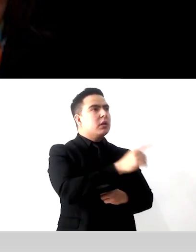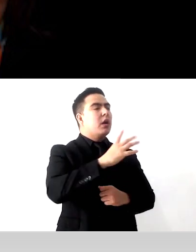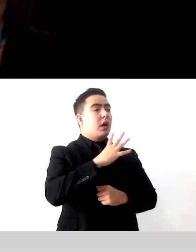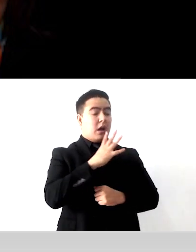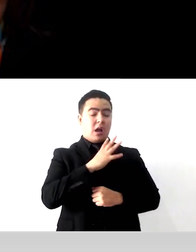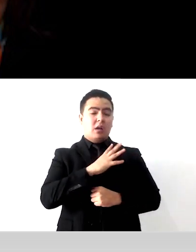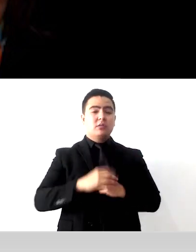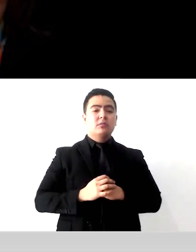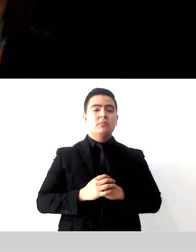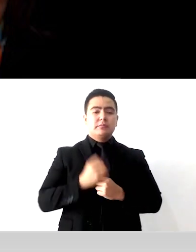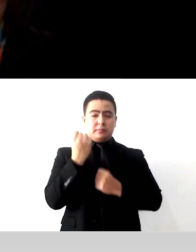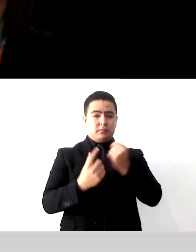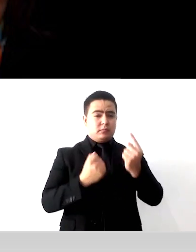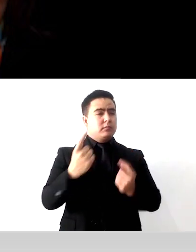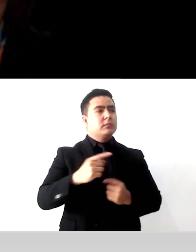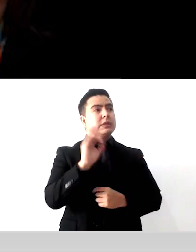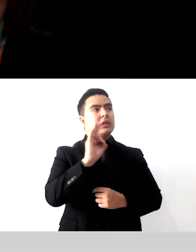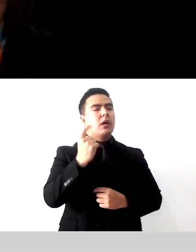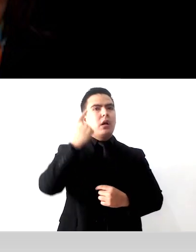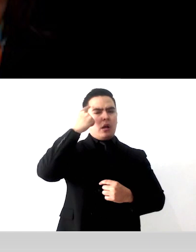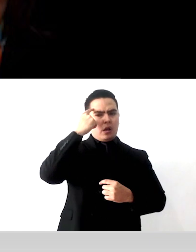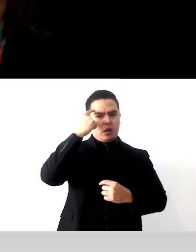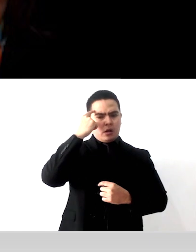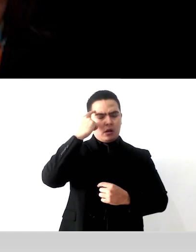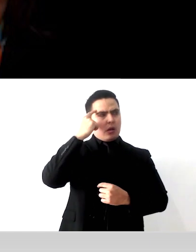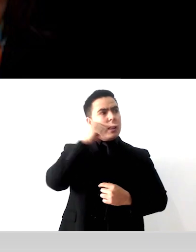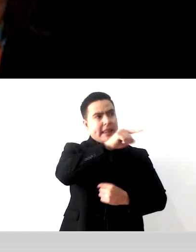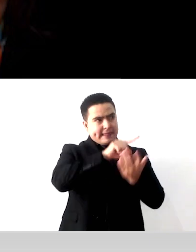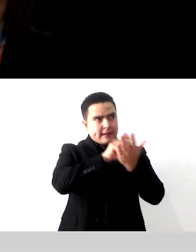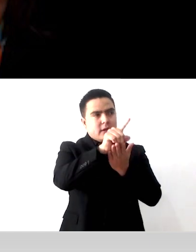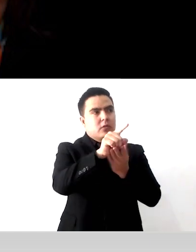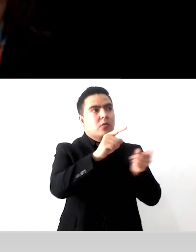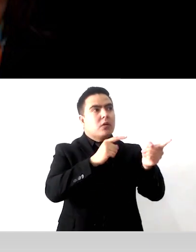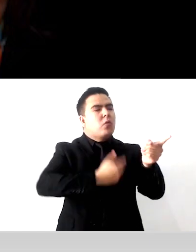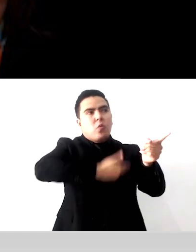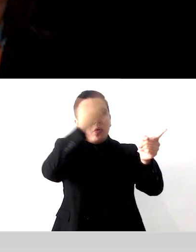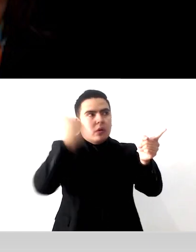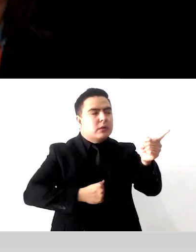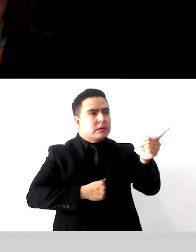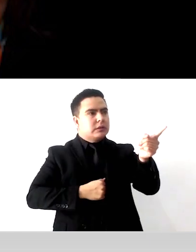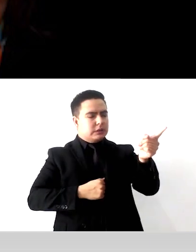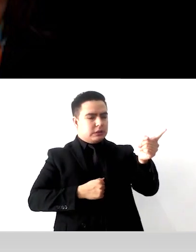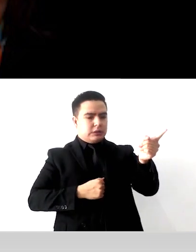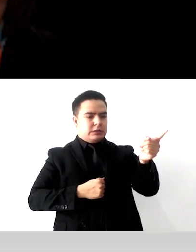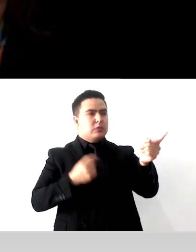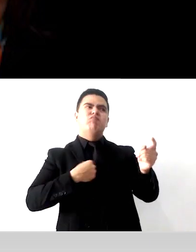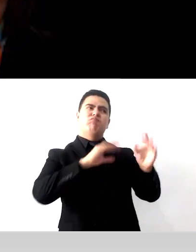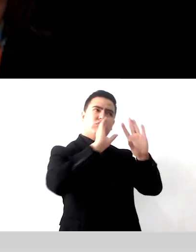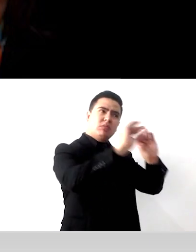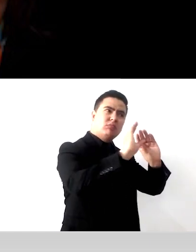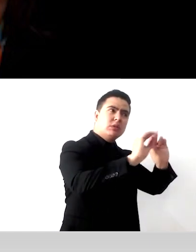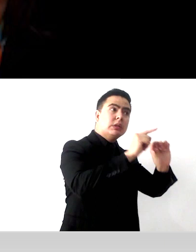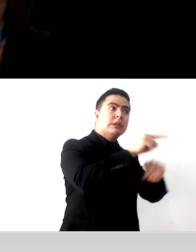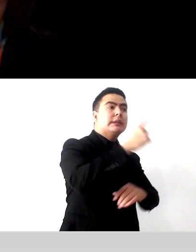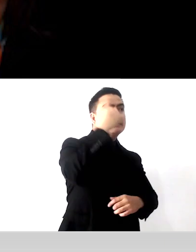en ayuntamientos, a veces desconocen que son sus derechos y mucho menos las vías para denunciar lo que está